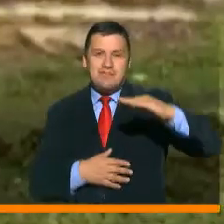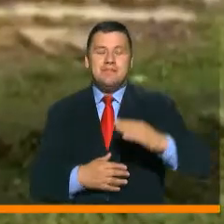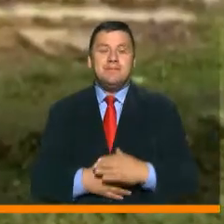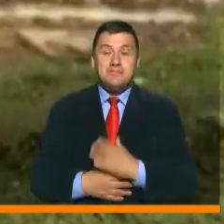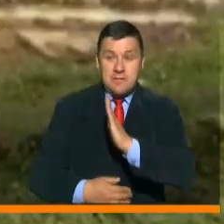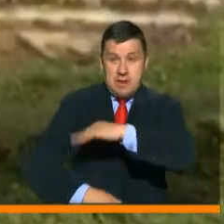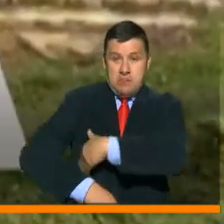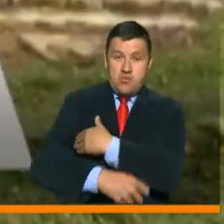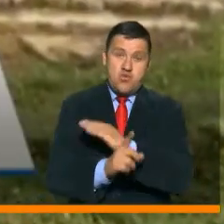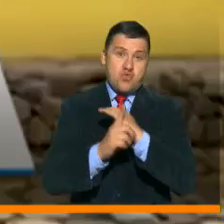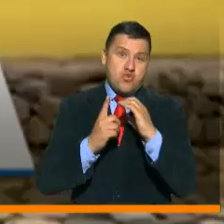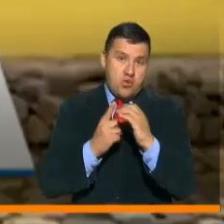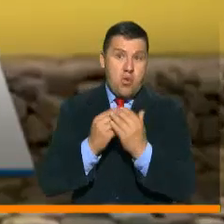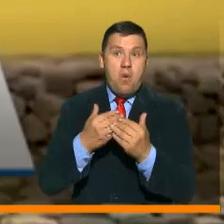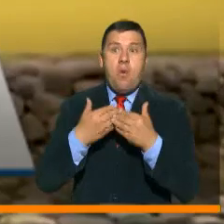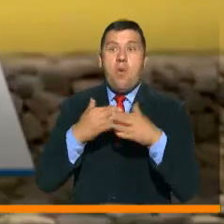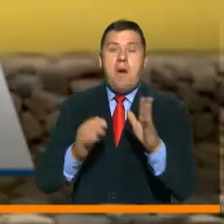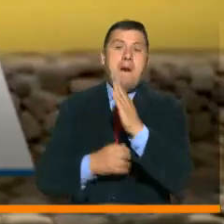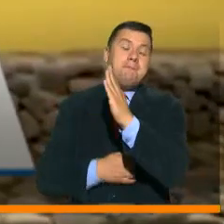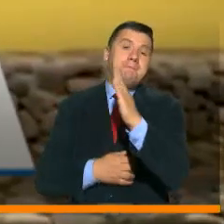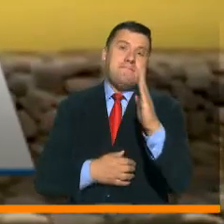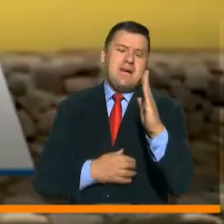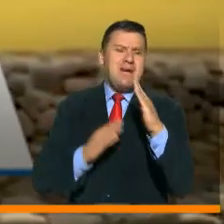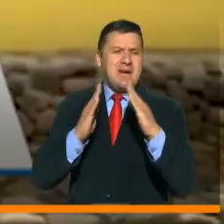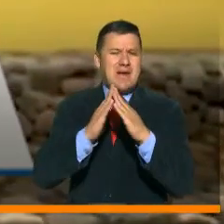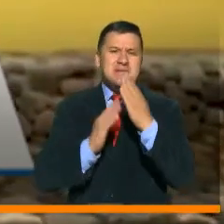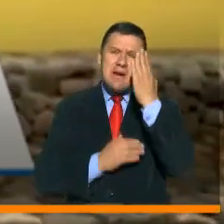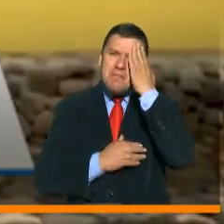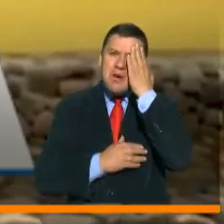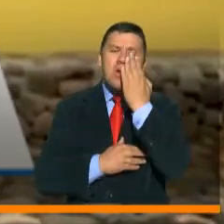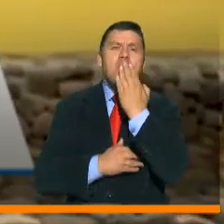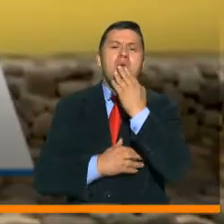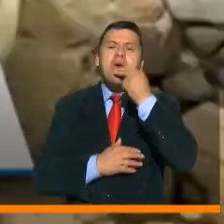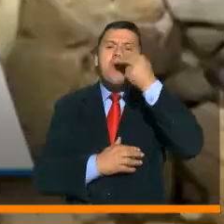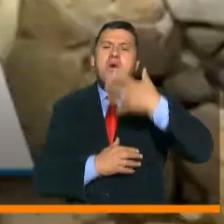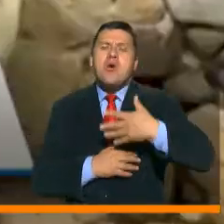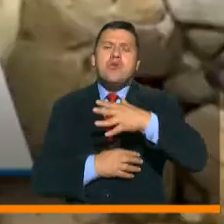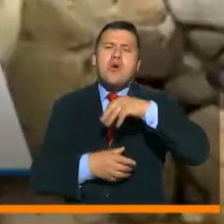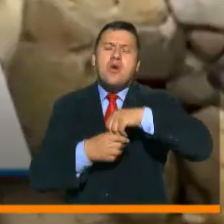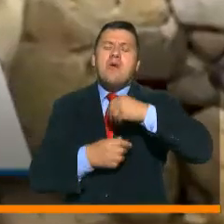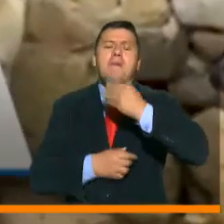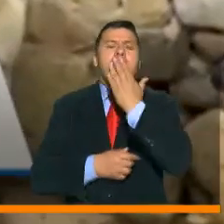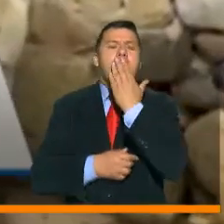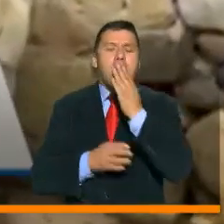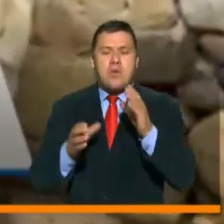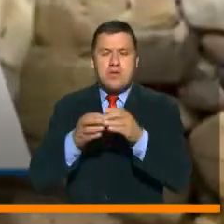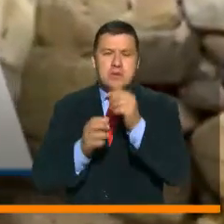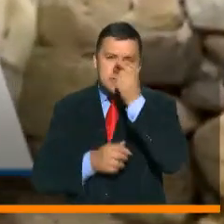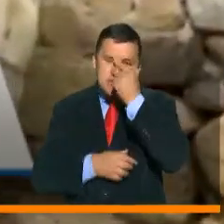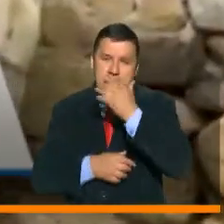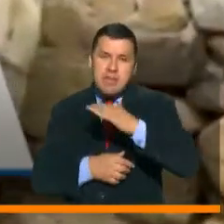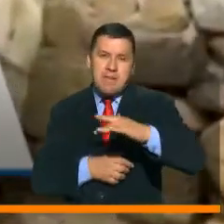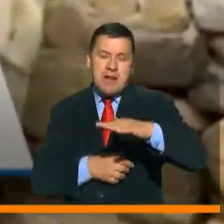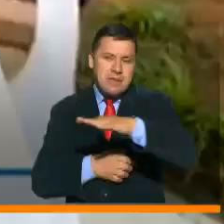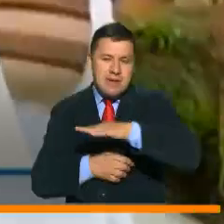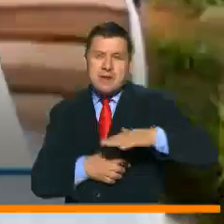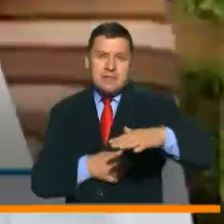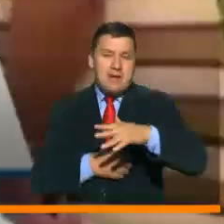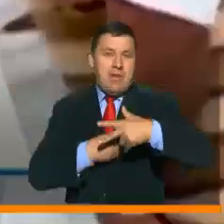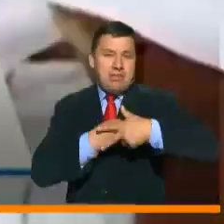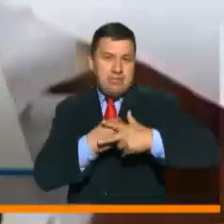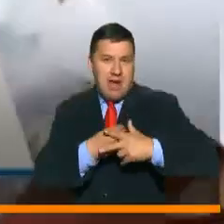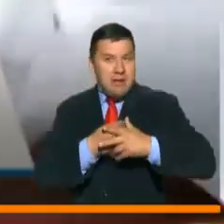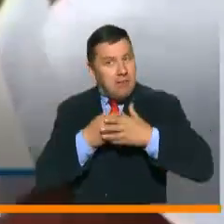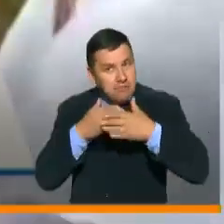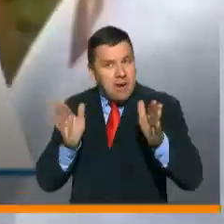el ministerio de cultura inauguró la biblioteca y casa de memoria indígena de la sierra nevada de santa marta la biblioteca ofrecerá talleres de